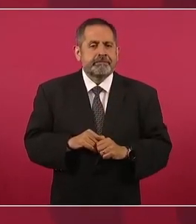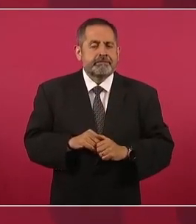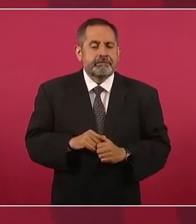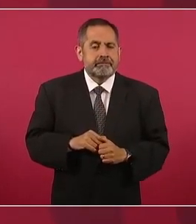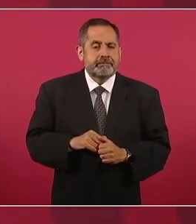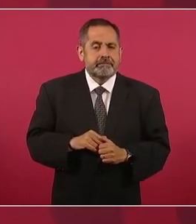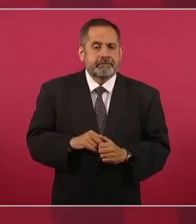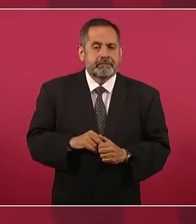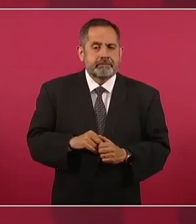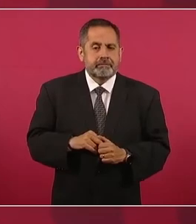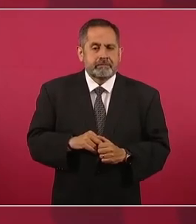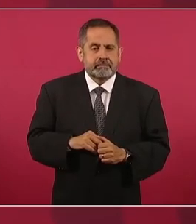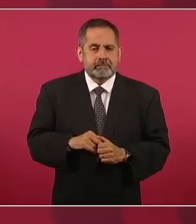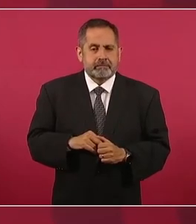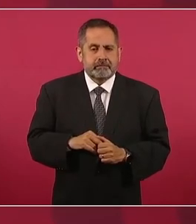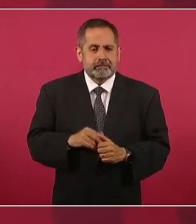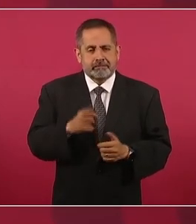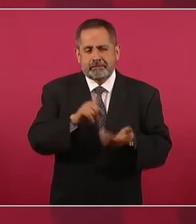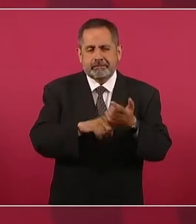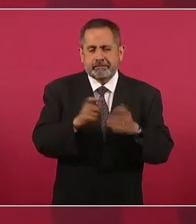independientes, los chayoteros,